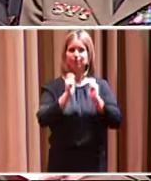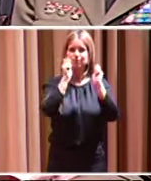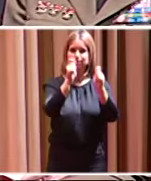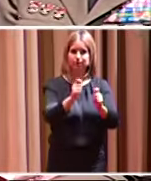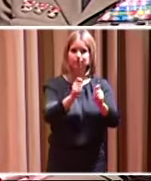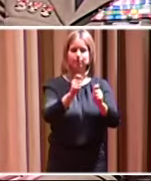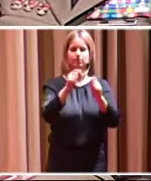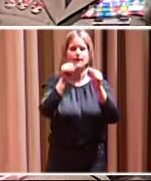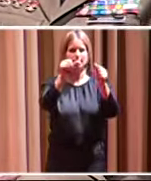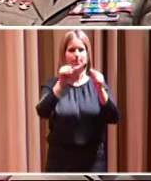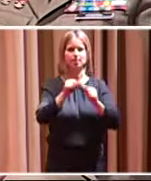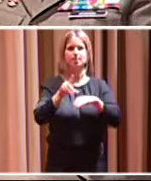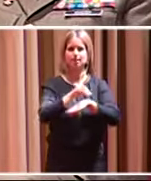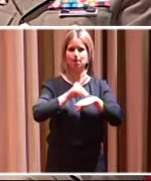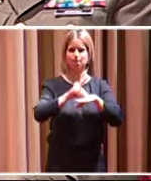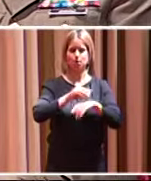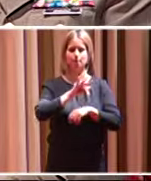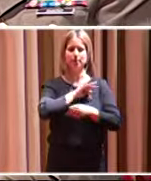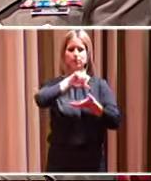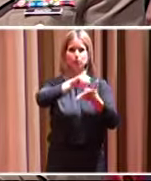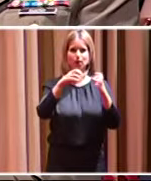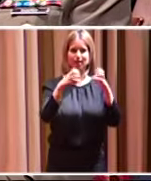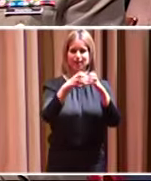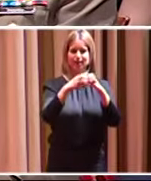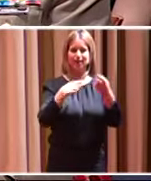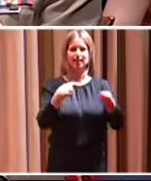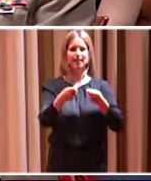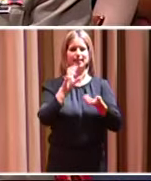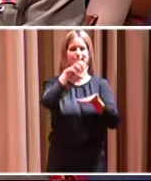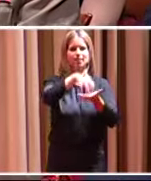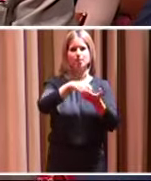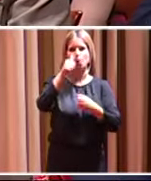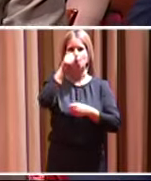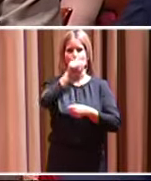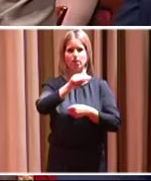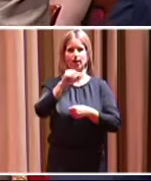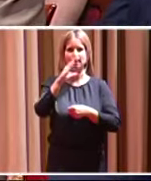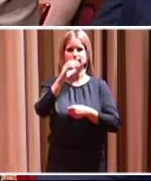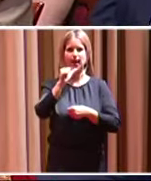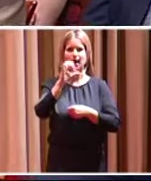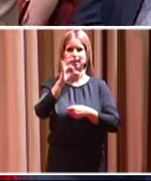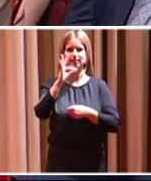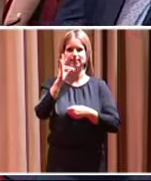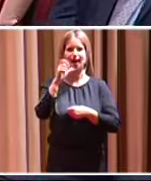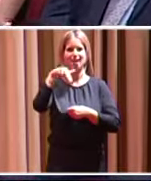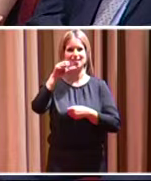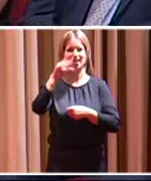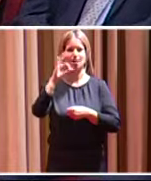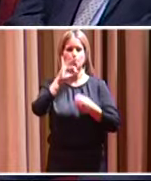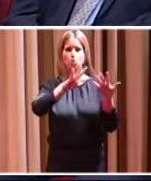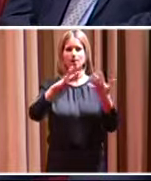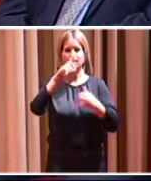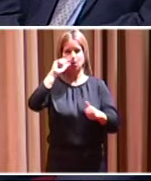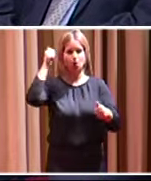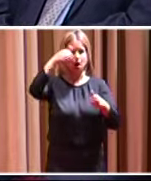Concesión del diploma al mérito por la ciudad al establecimiento Bodegas Castañeda por sus 95 años de servicio